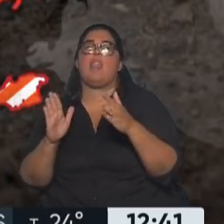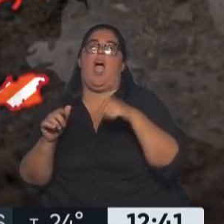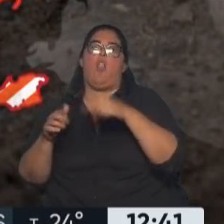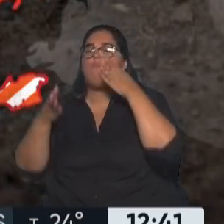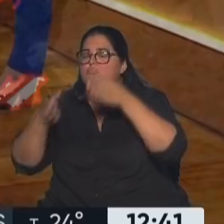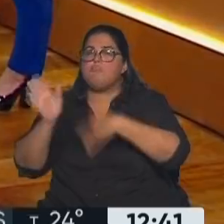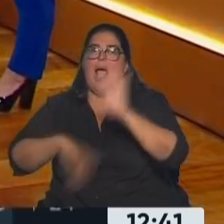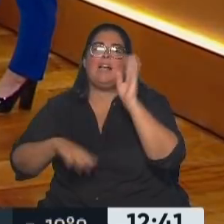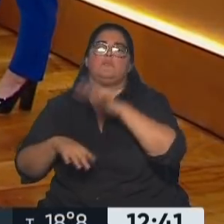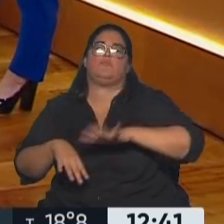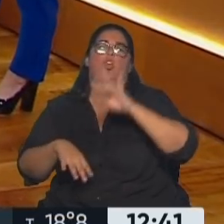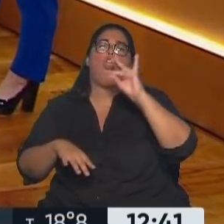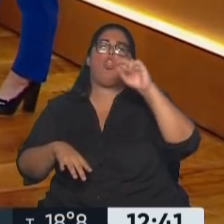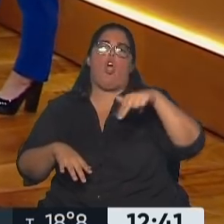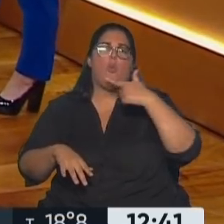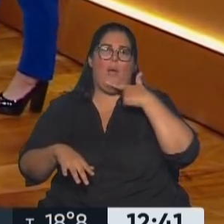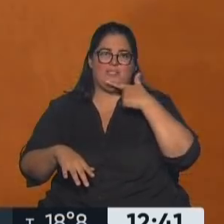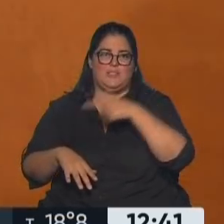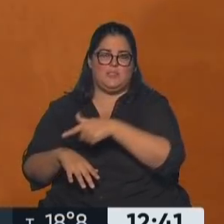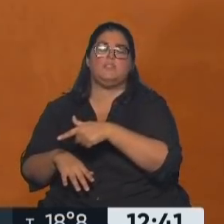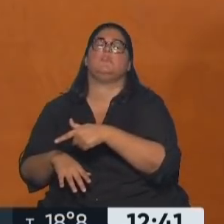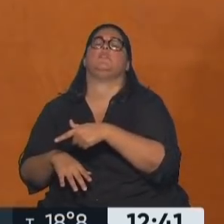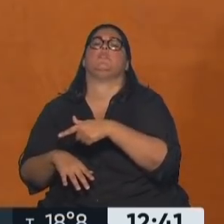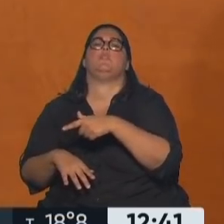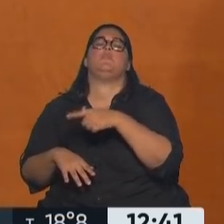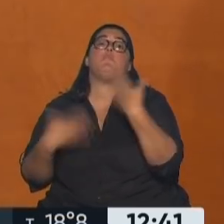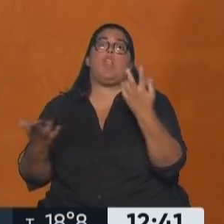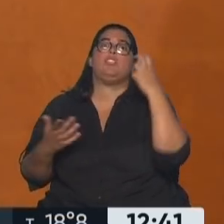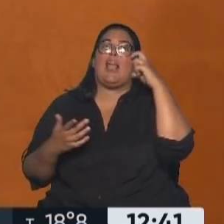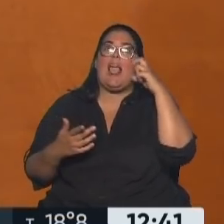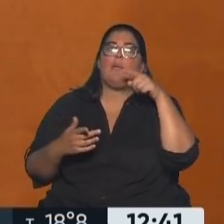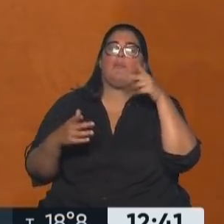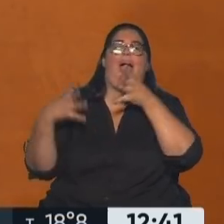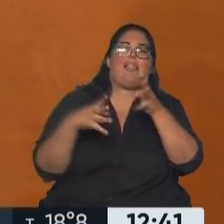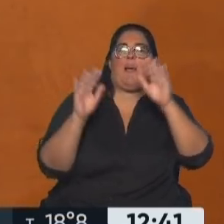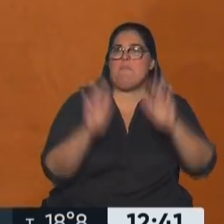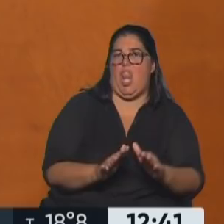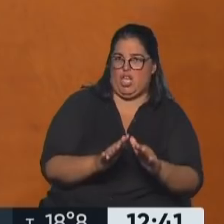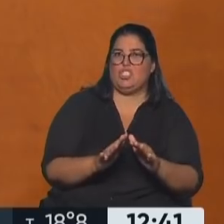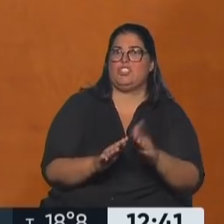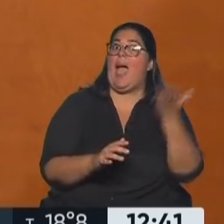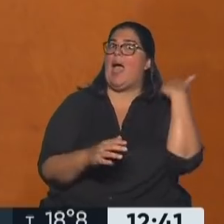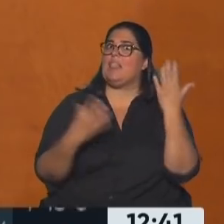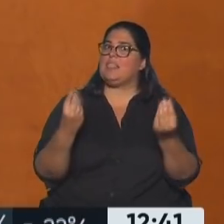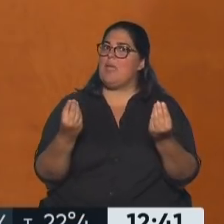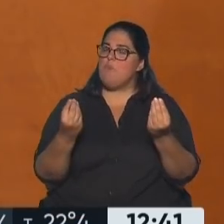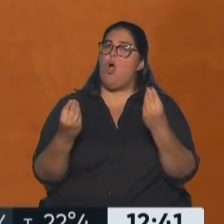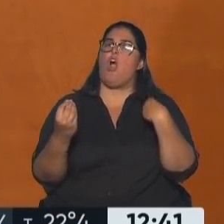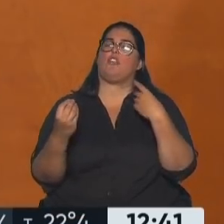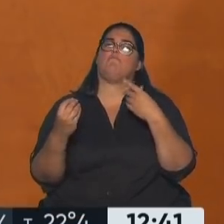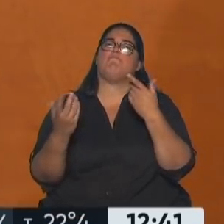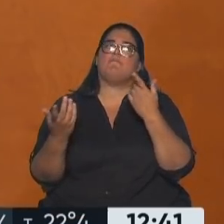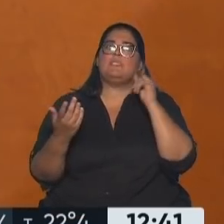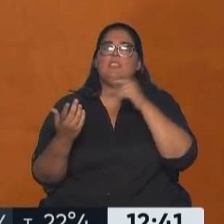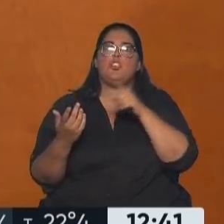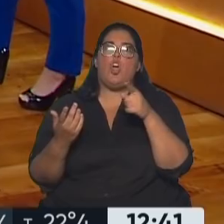Por eso estamos viendo, por ejemplo, menos ataques a Kiev, que era el gran temor que se tenía desde el comienzo acerca de si finalmente